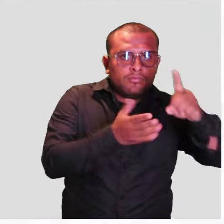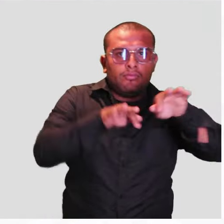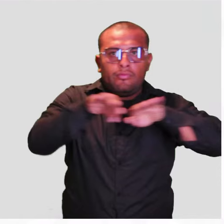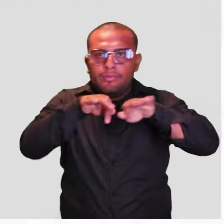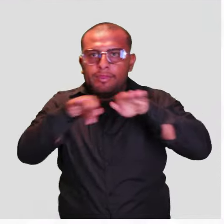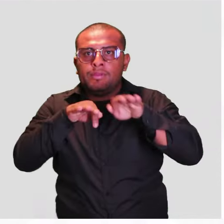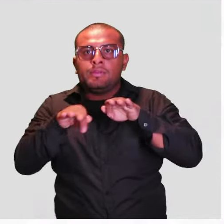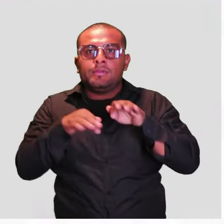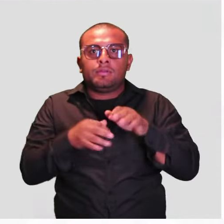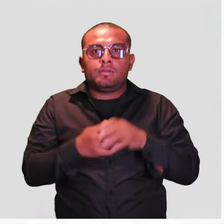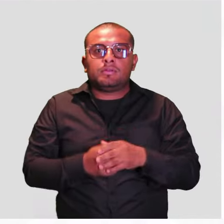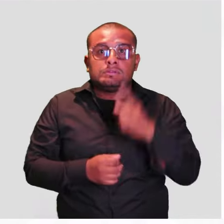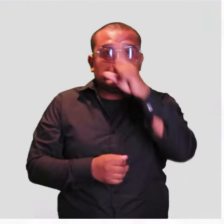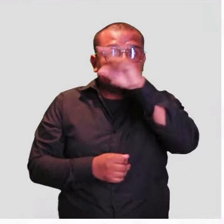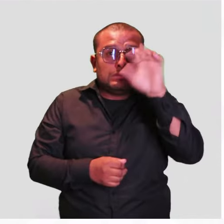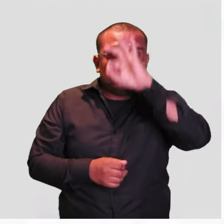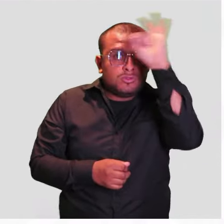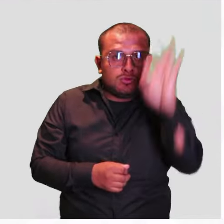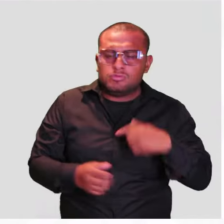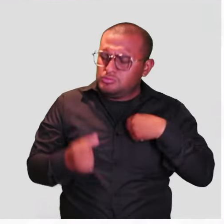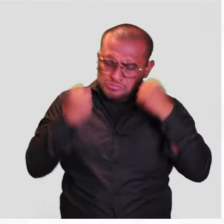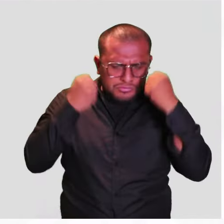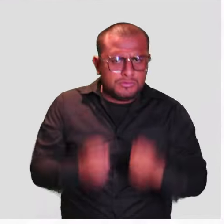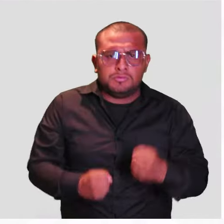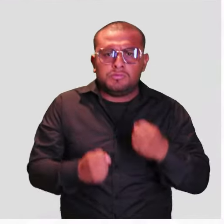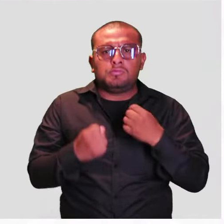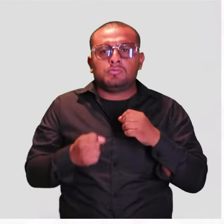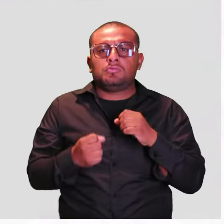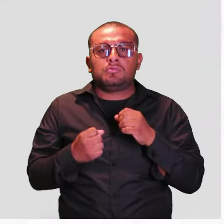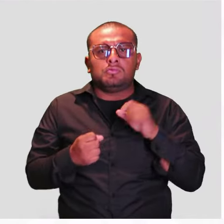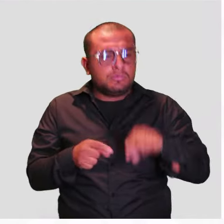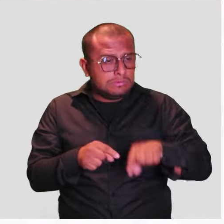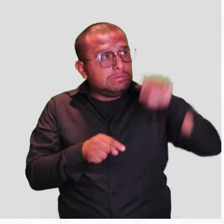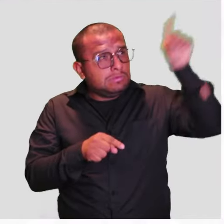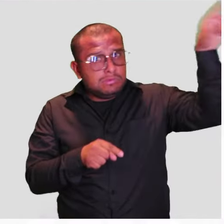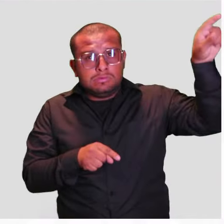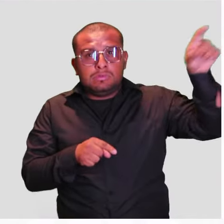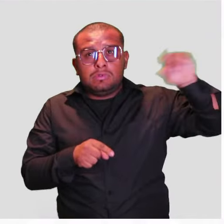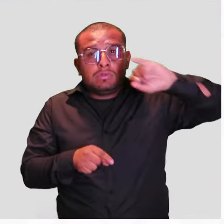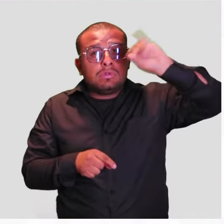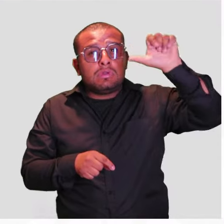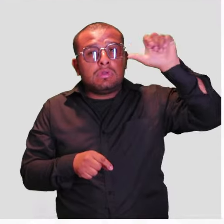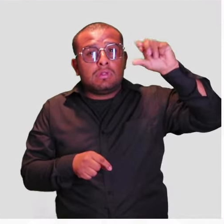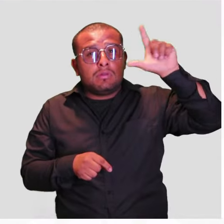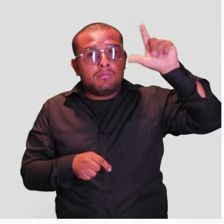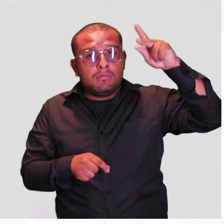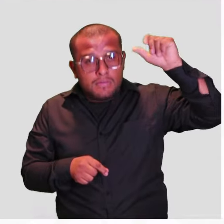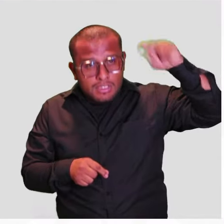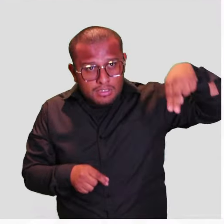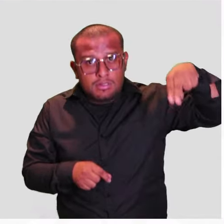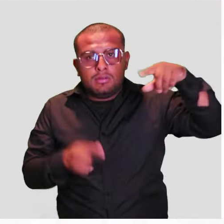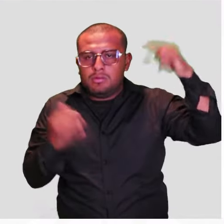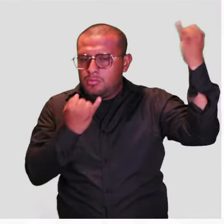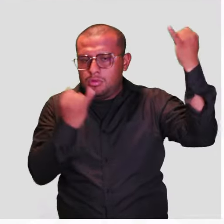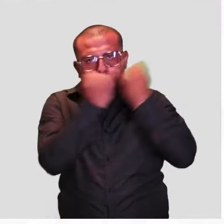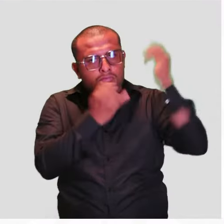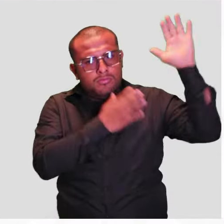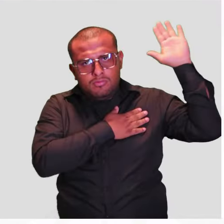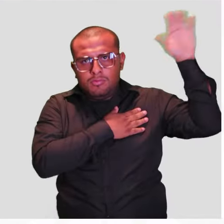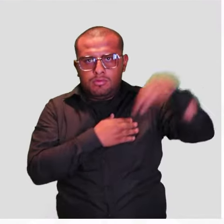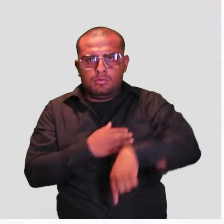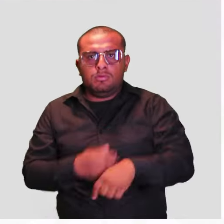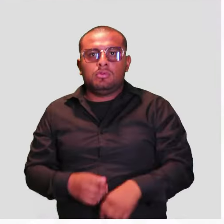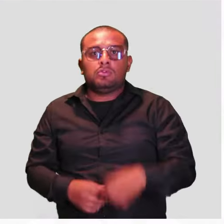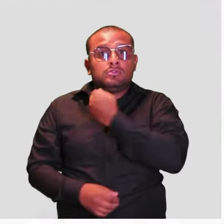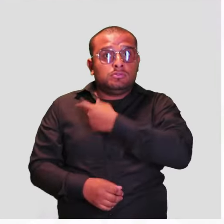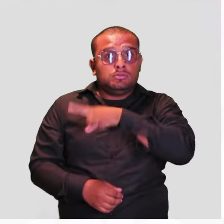trabajadores de base, los que hacen en Presidencia y en JAPAM el trabajo, los que de verdad trabajan. En la salud, como lo mencionaba, las casas de salud tendrán que rehabilitarse en